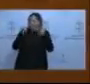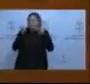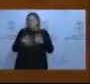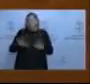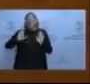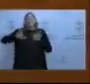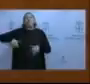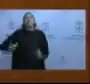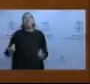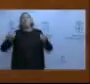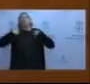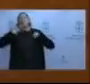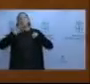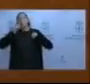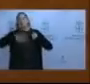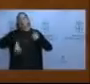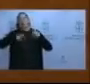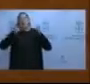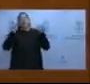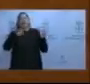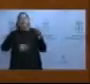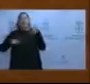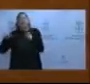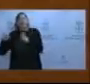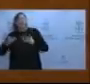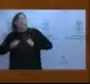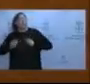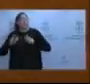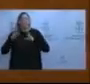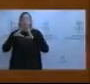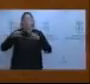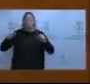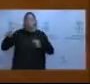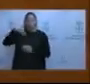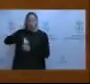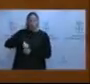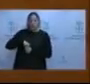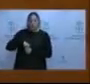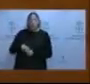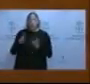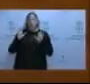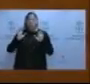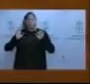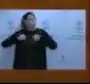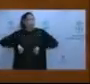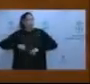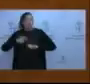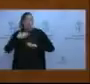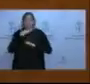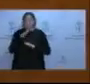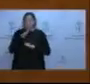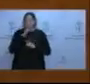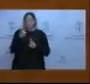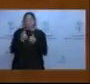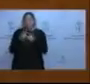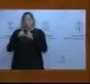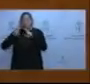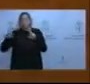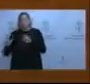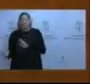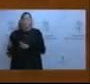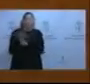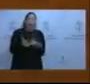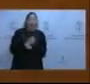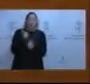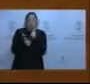los asturianos, ¿no? Yo simplemente recuerdo que estamos ya cerca de acabar el proceso de preconcurso, que solo en avales de 2 actuaciones de